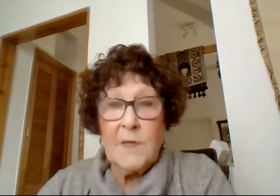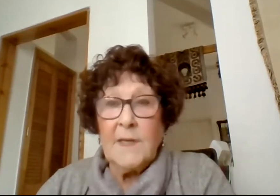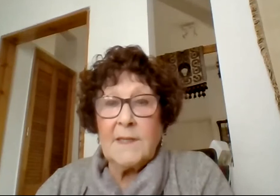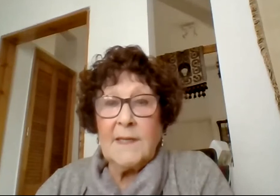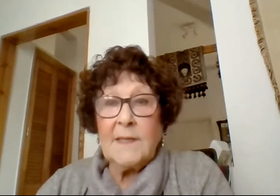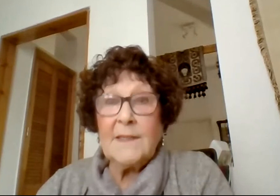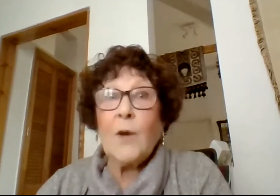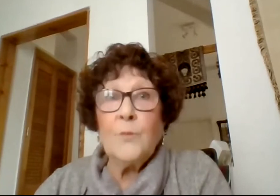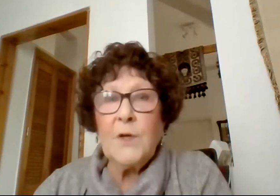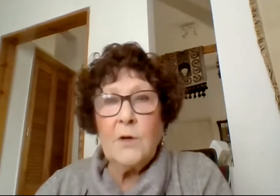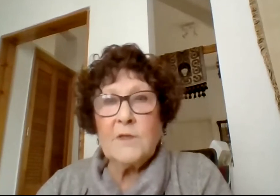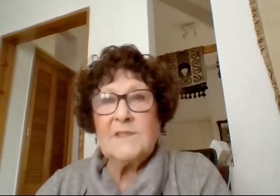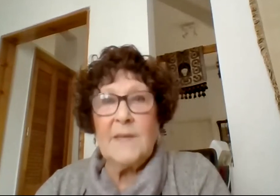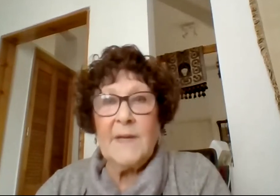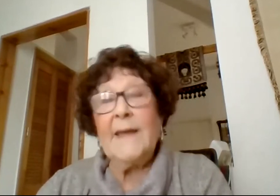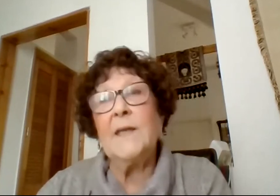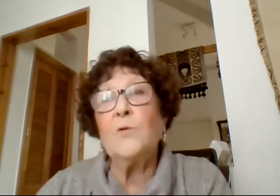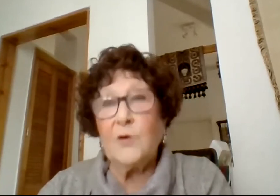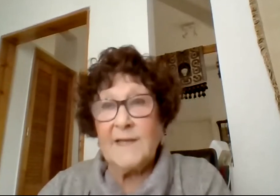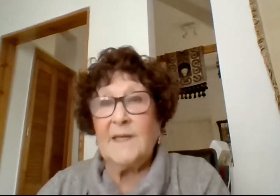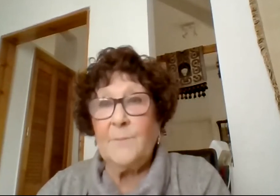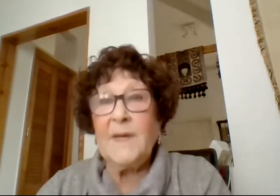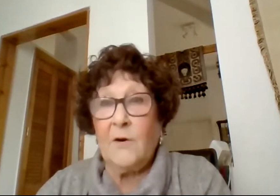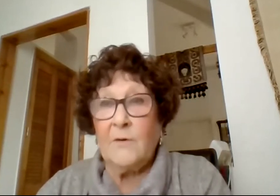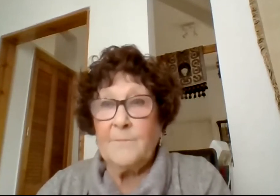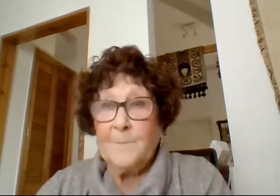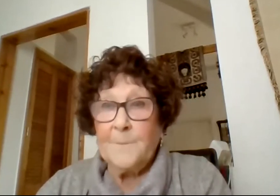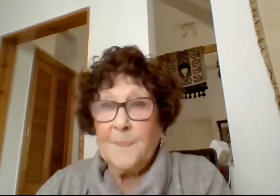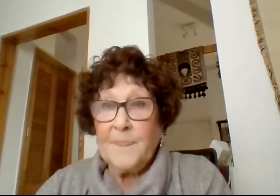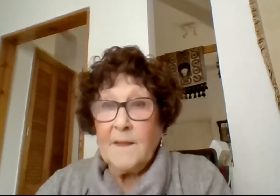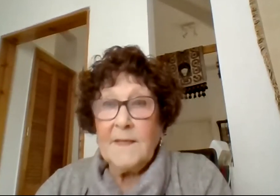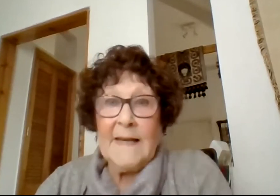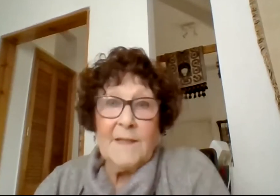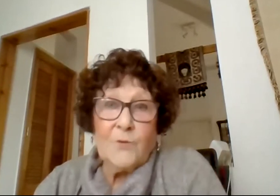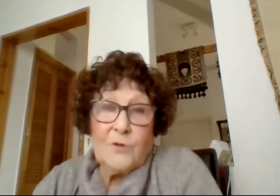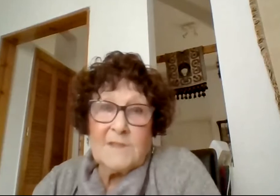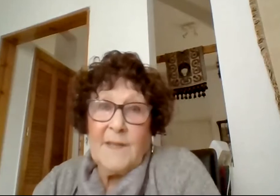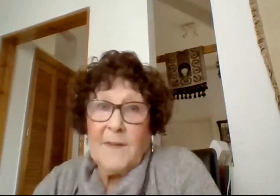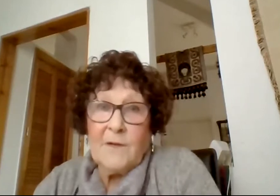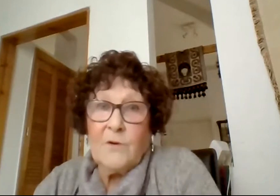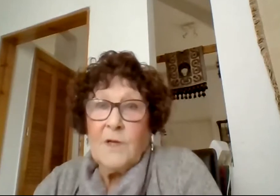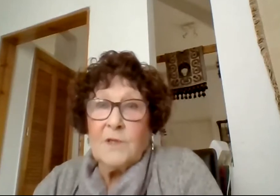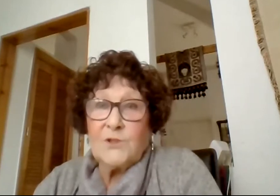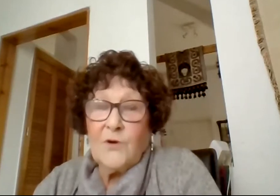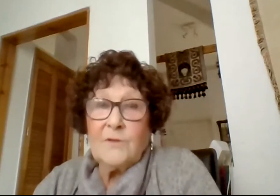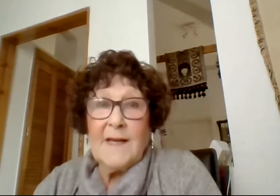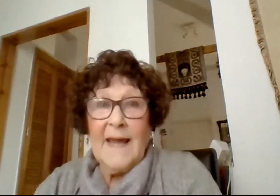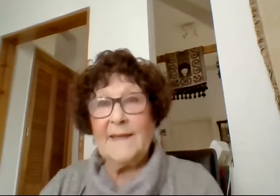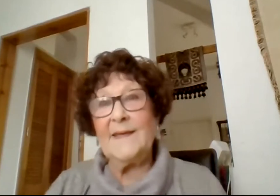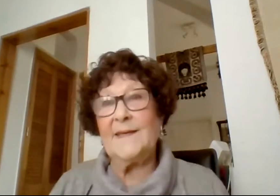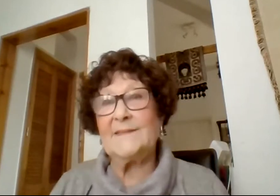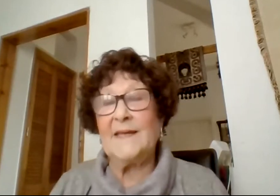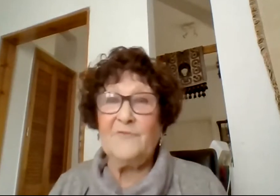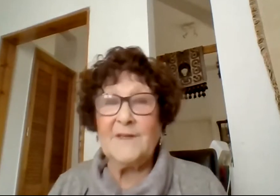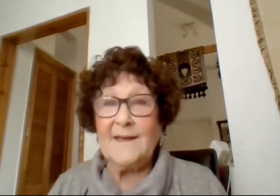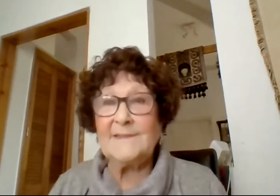investigador que descubrió lo que se llaman las neuronas espejo. Y las neuronas espejo son las